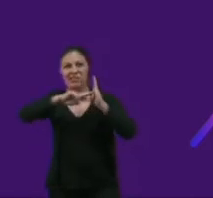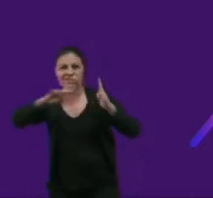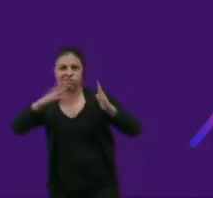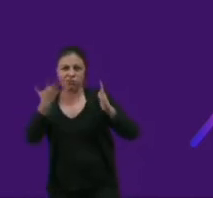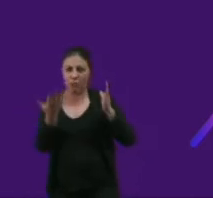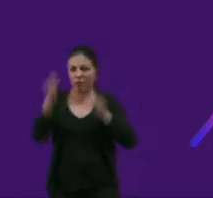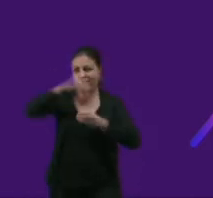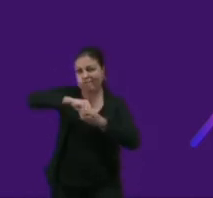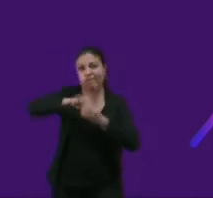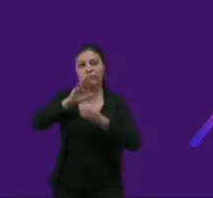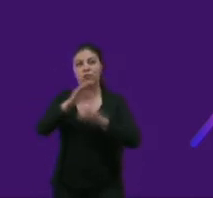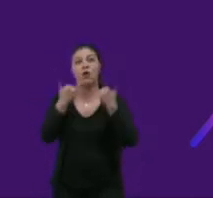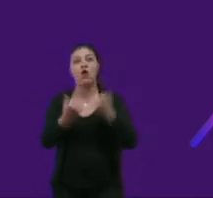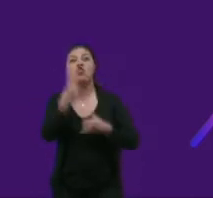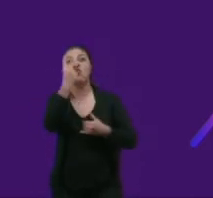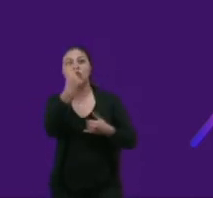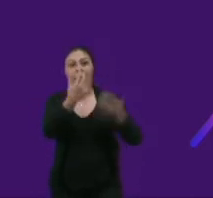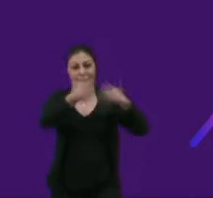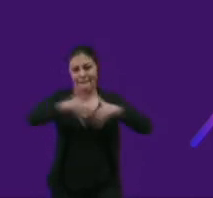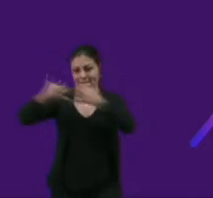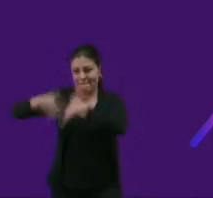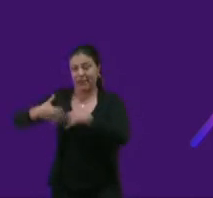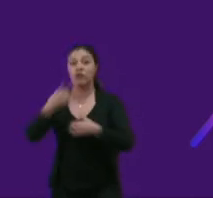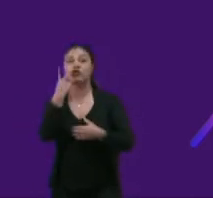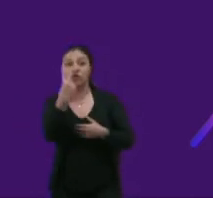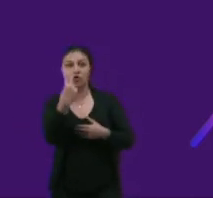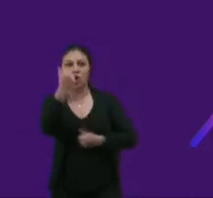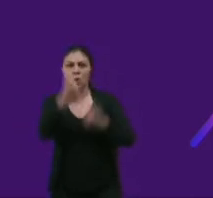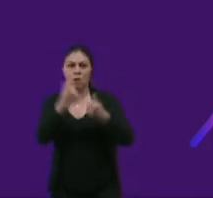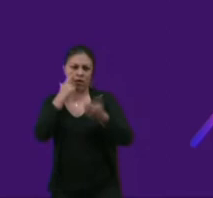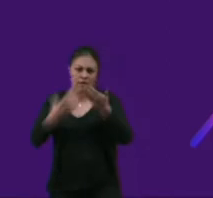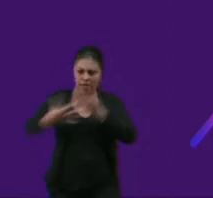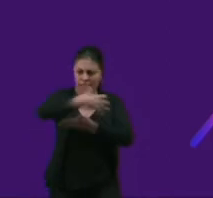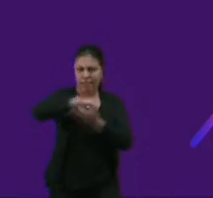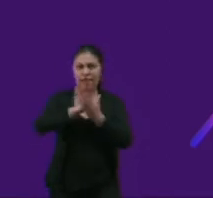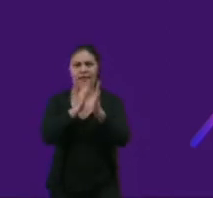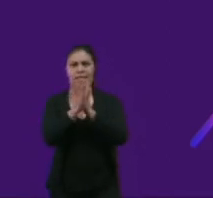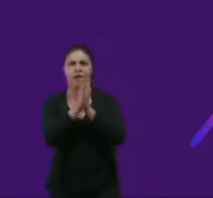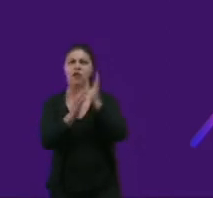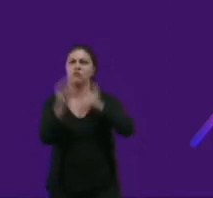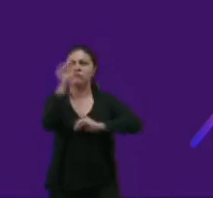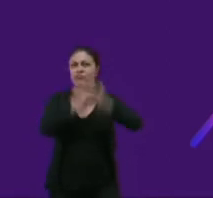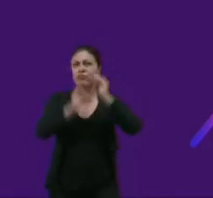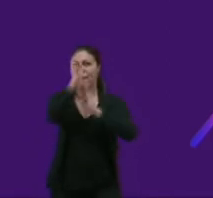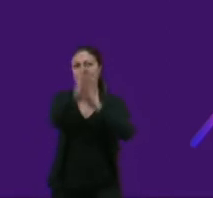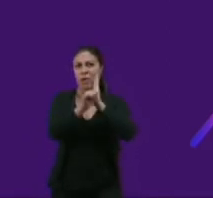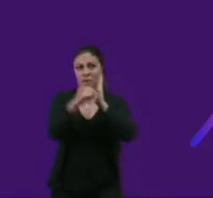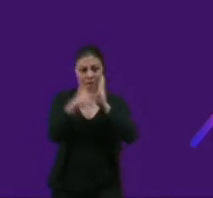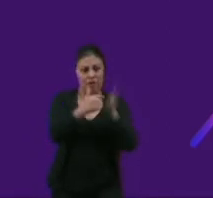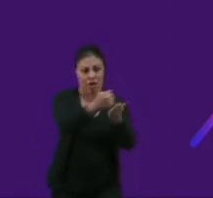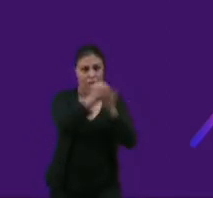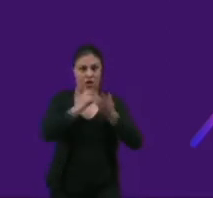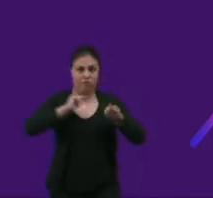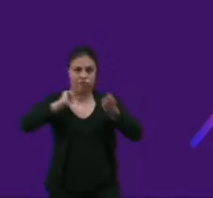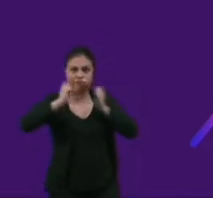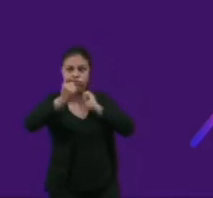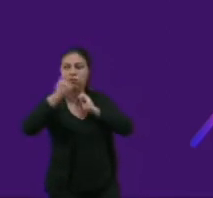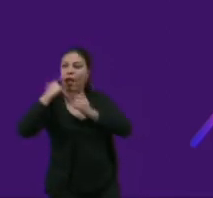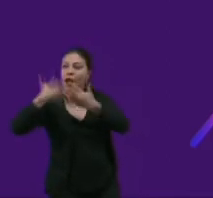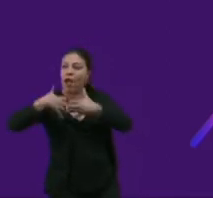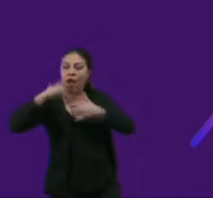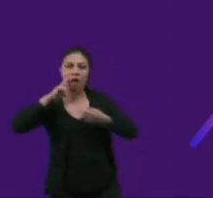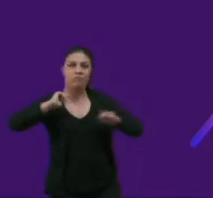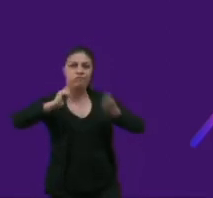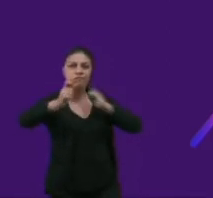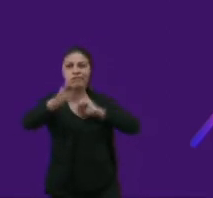que utilizan precisamente la ciencia de datos la inteligencia artificial para transformar industrias para hacer